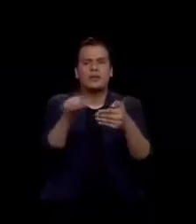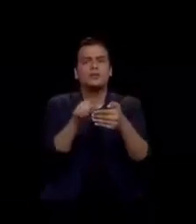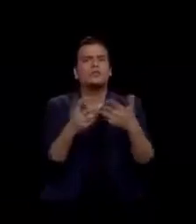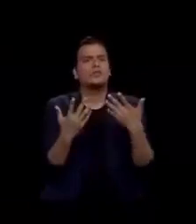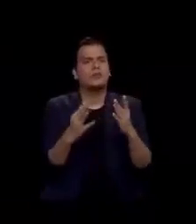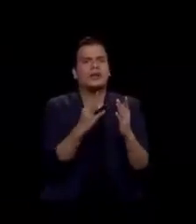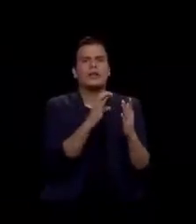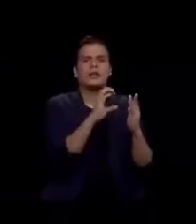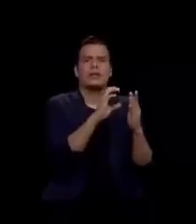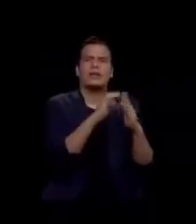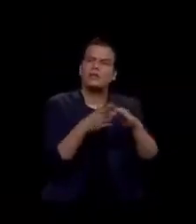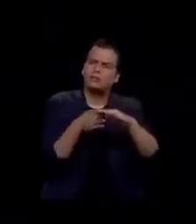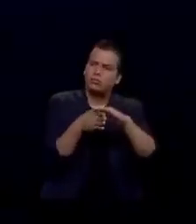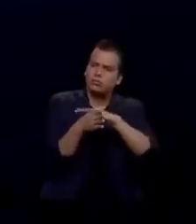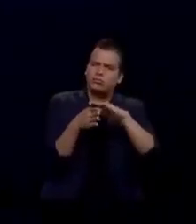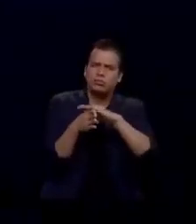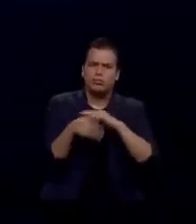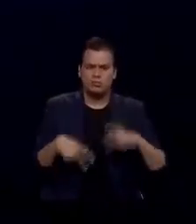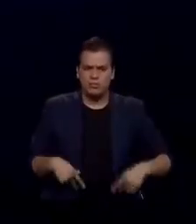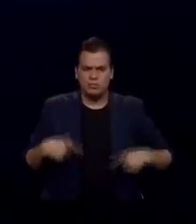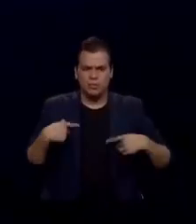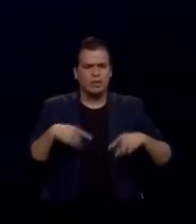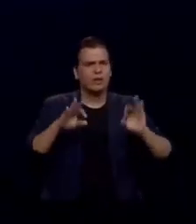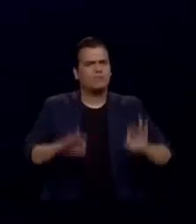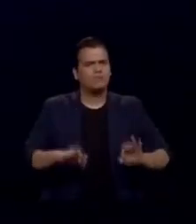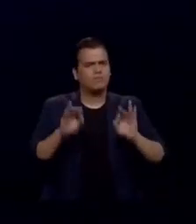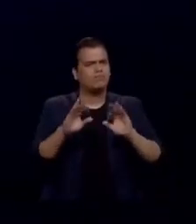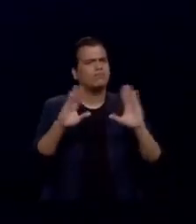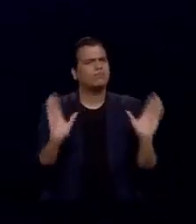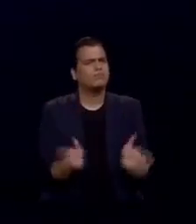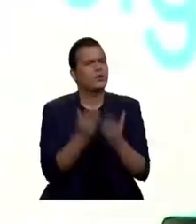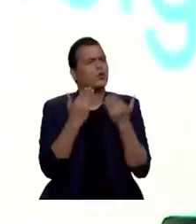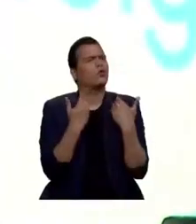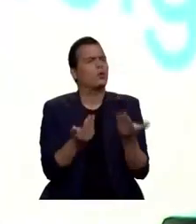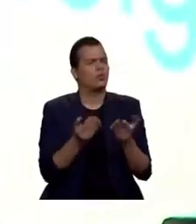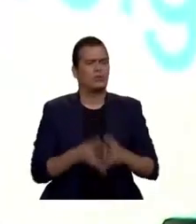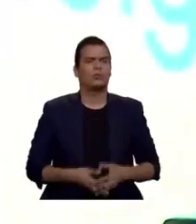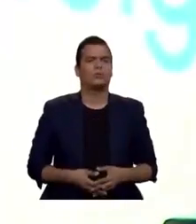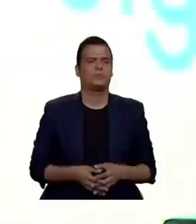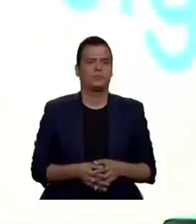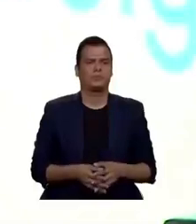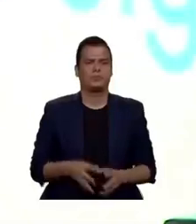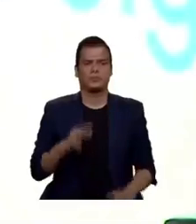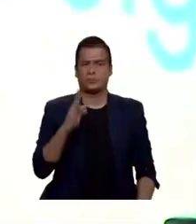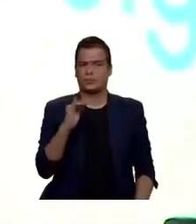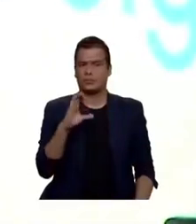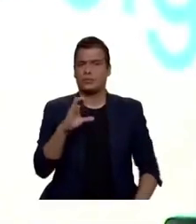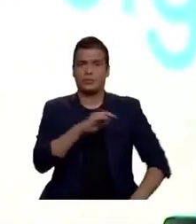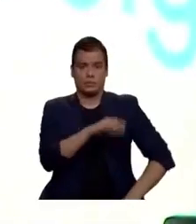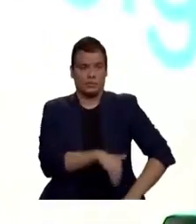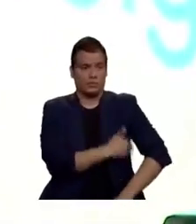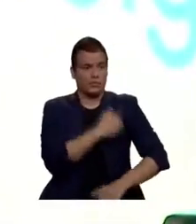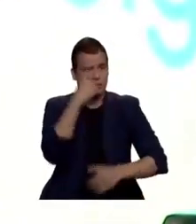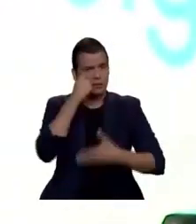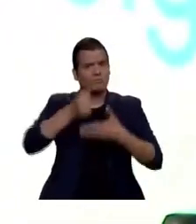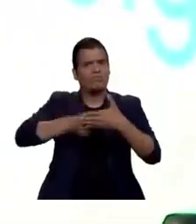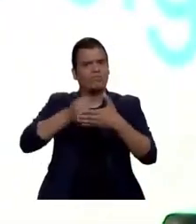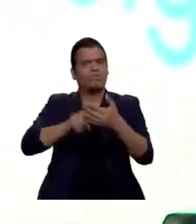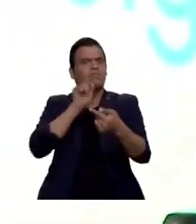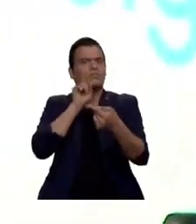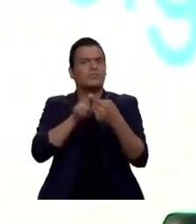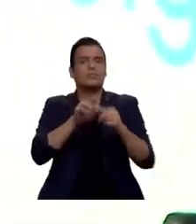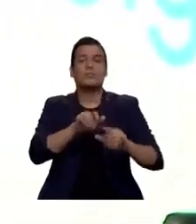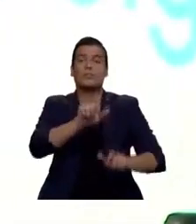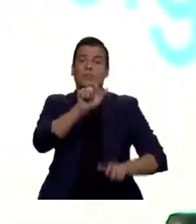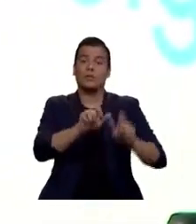acceder y puedan tener una mejor calidad de vida bueno ministra desde el ministerio tic trabajamos por la inclusión de las